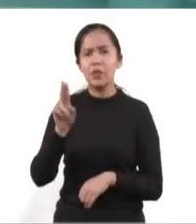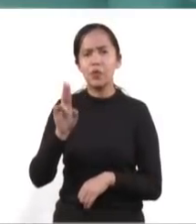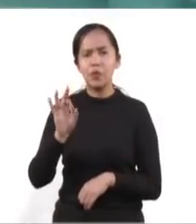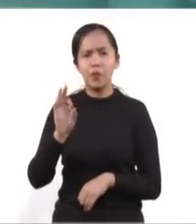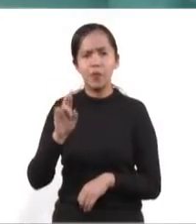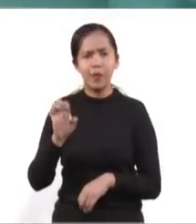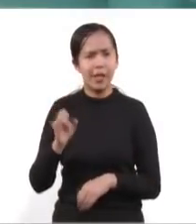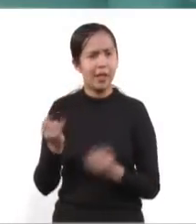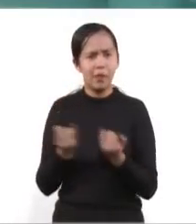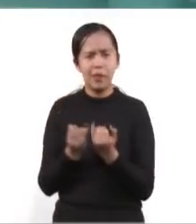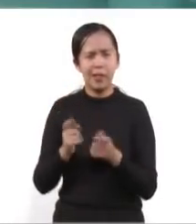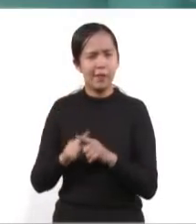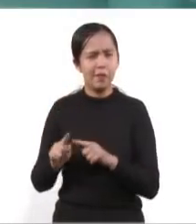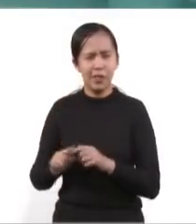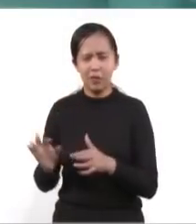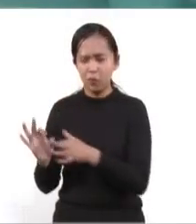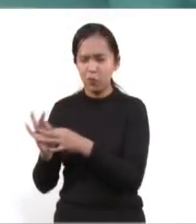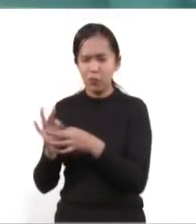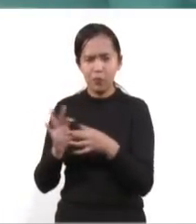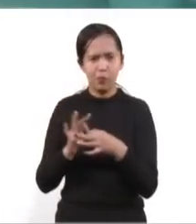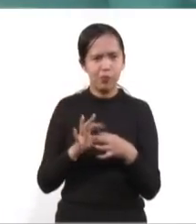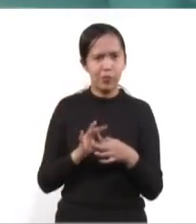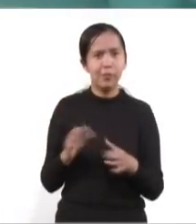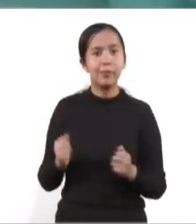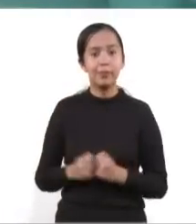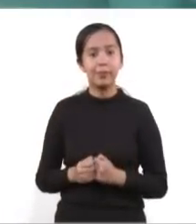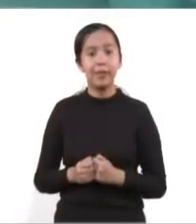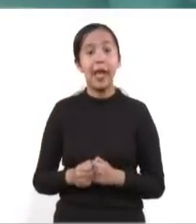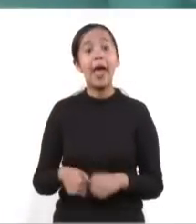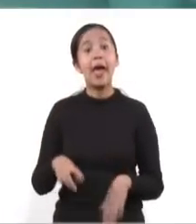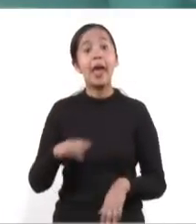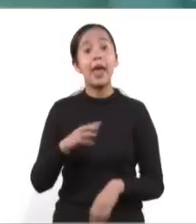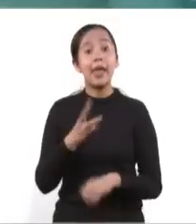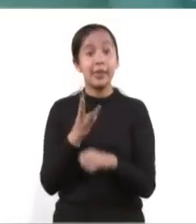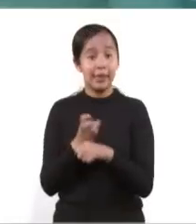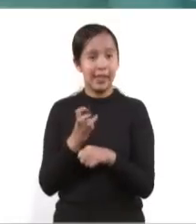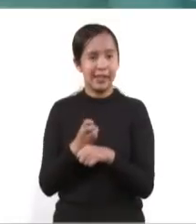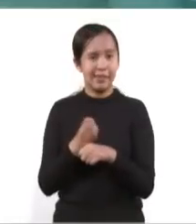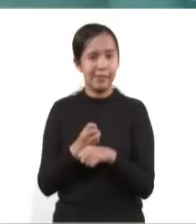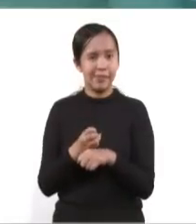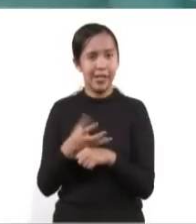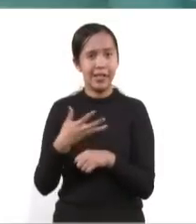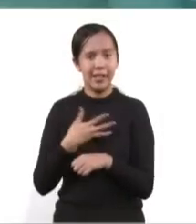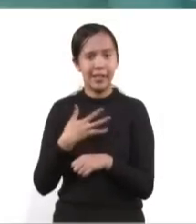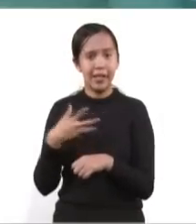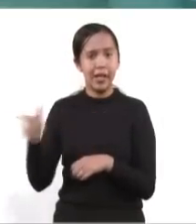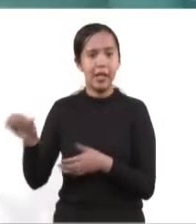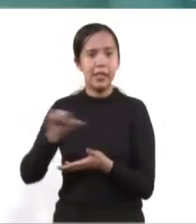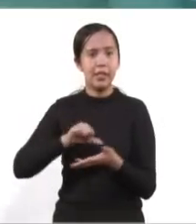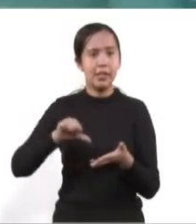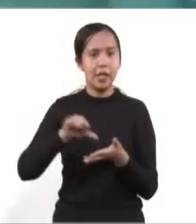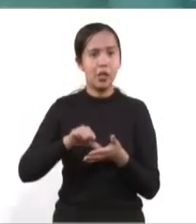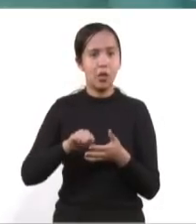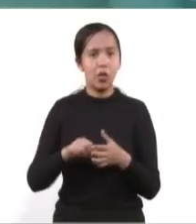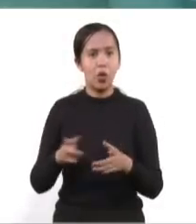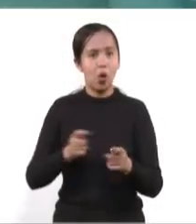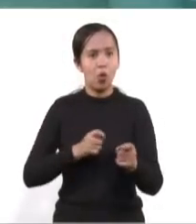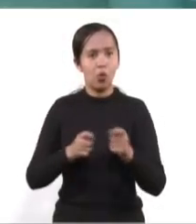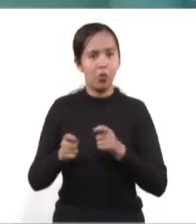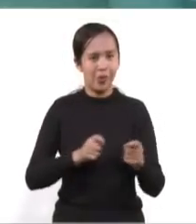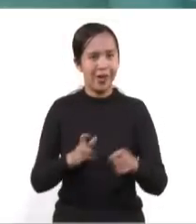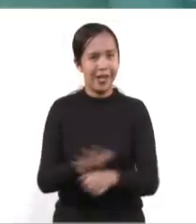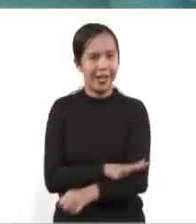tableros e interruptores de potencia. En el tercer gran componente es el centro control de energía de las